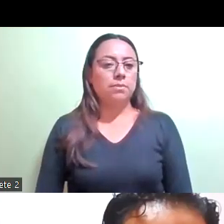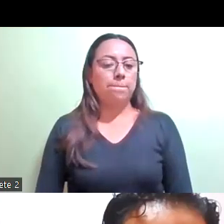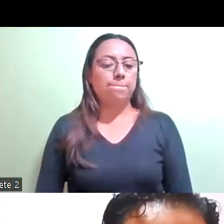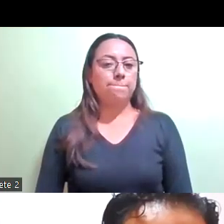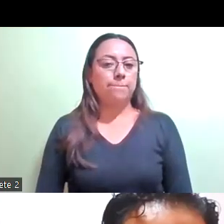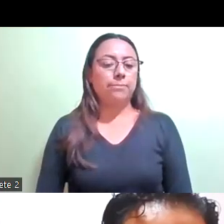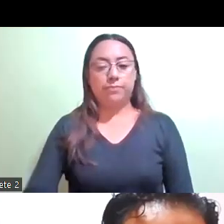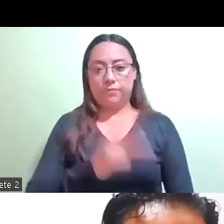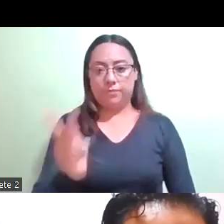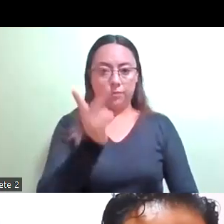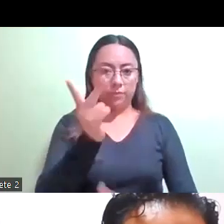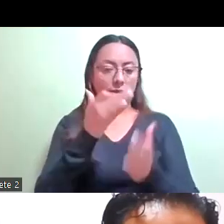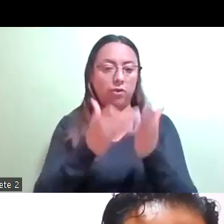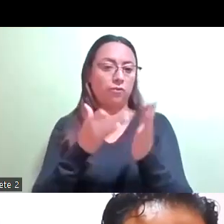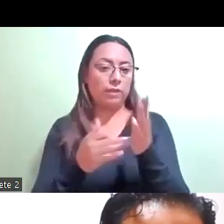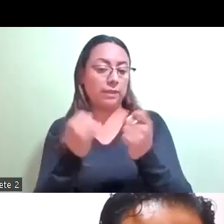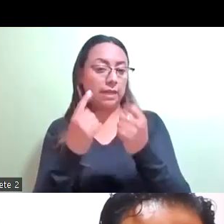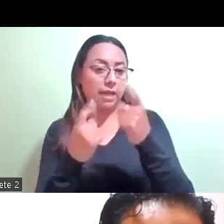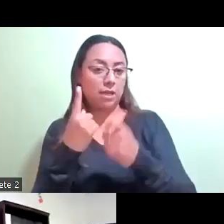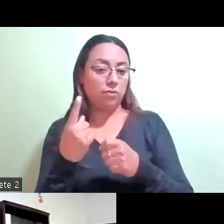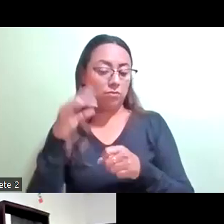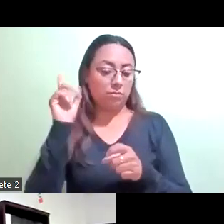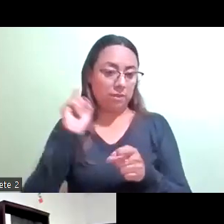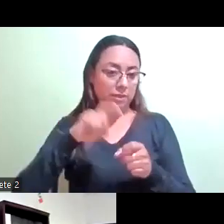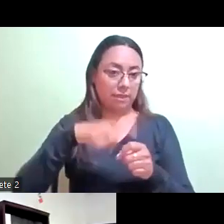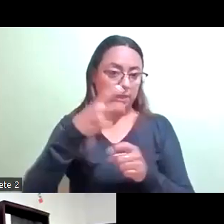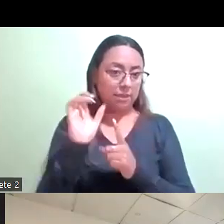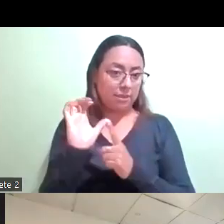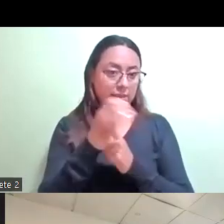¿Falta algún integrante por emitir su voto?